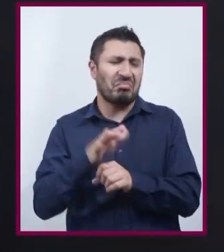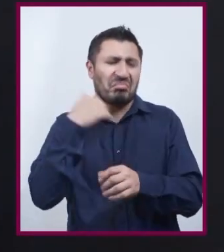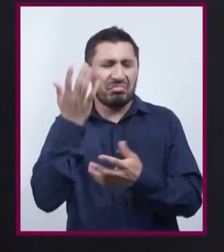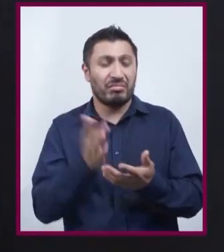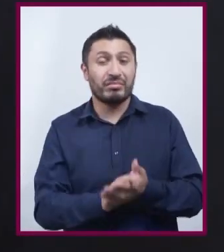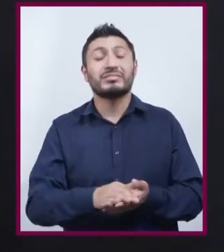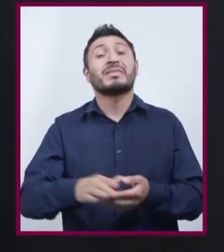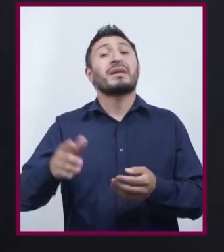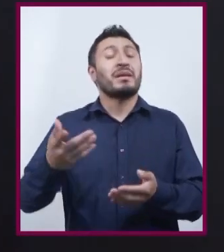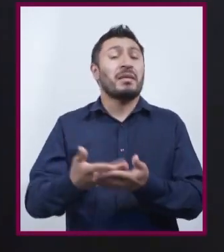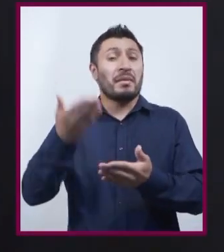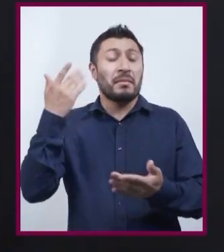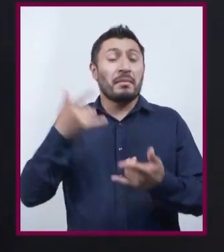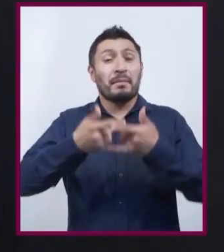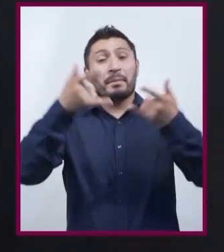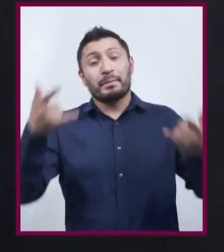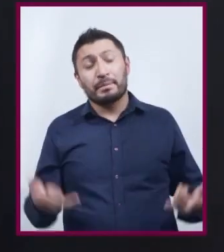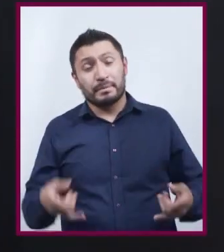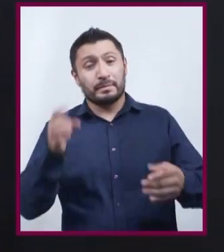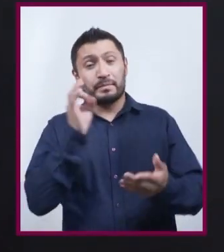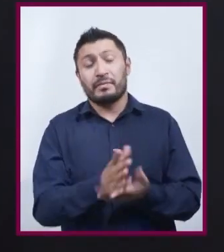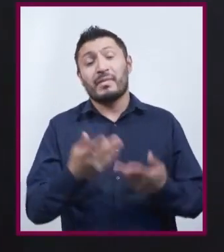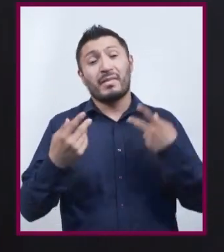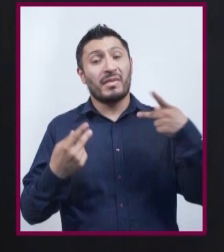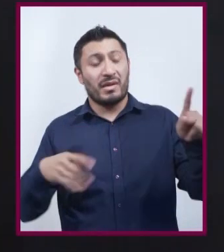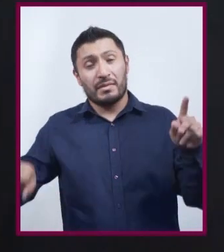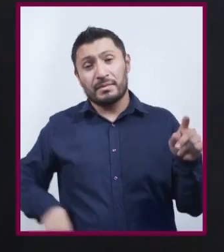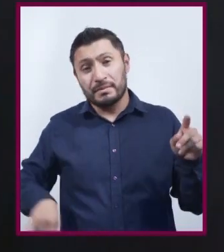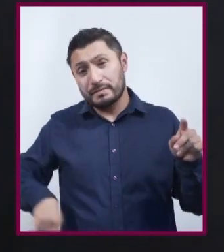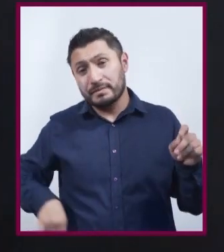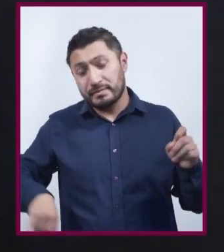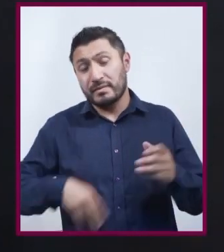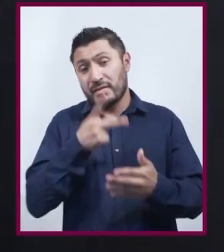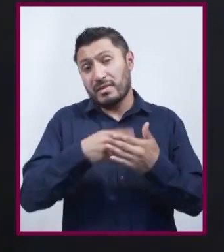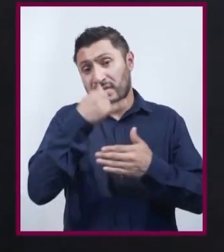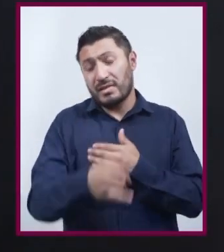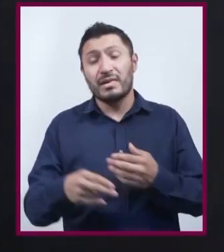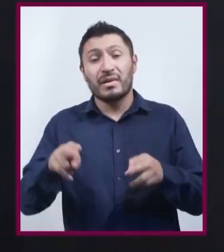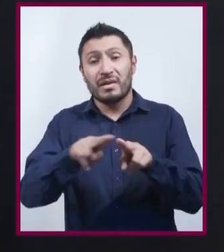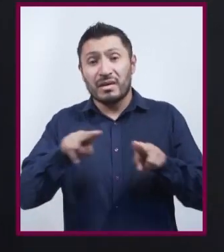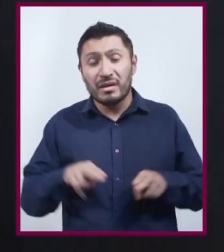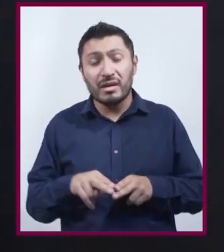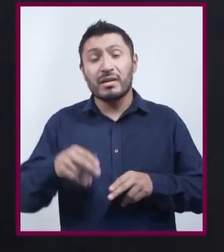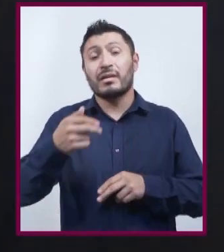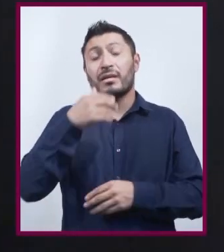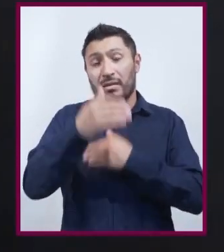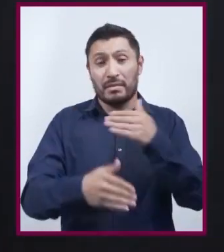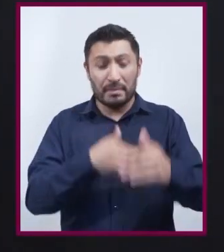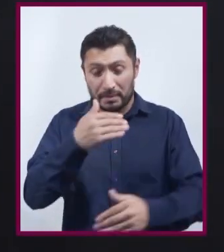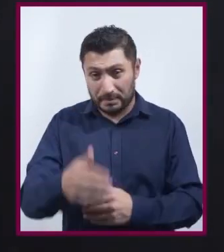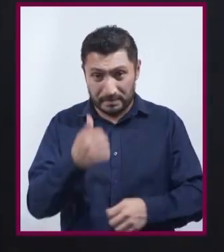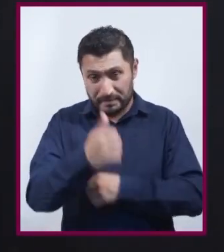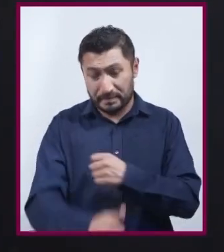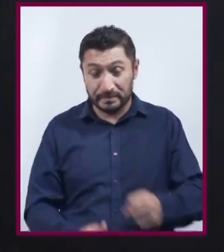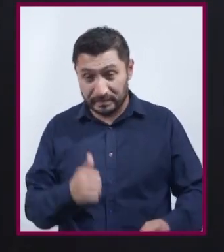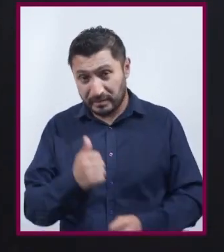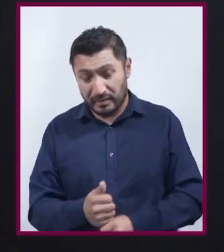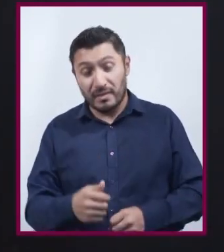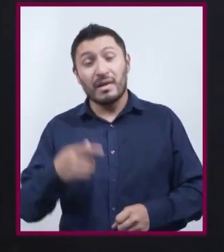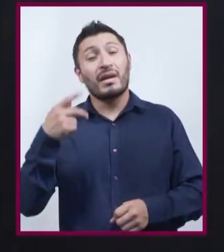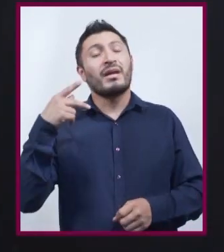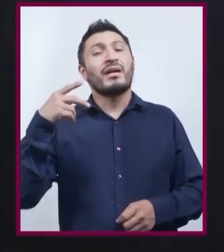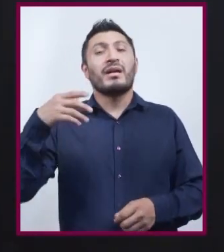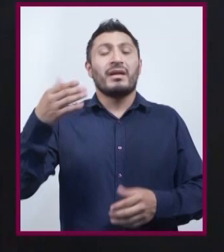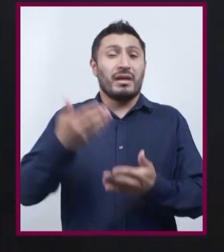cualquiera, sino el pasado que le convenía a sus respectivos intereses y proyectos de nación. Así, años